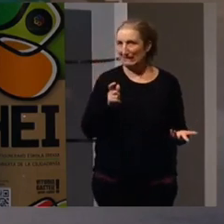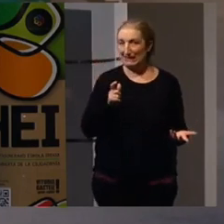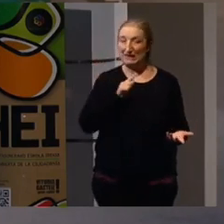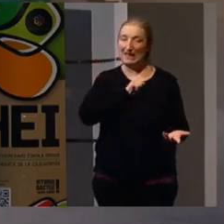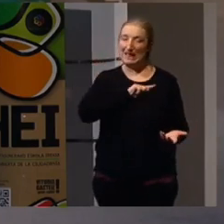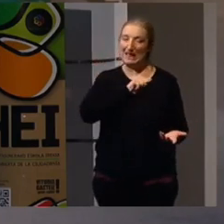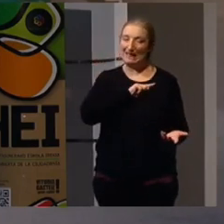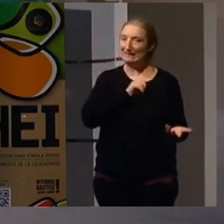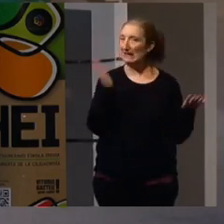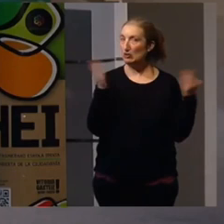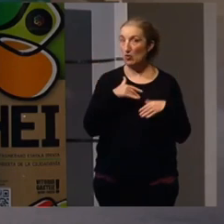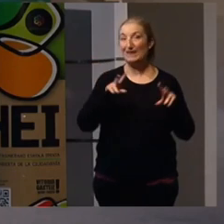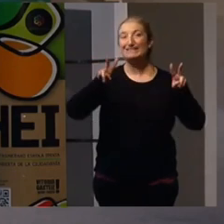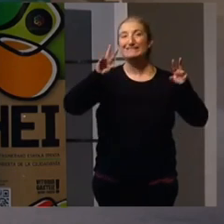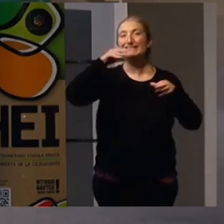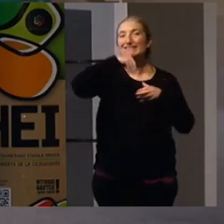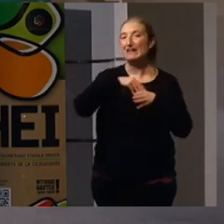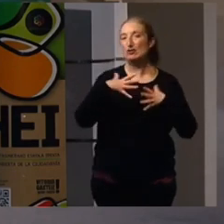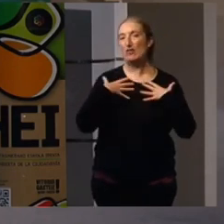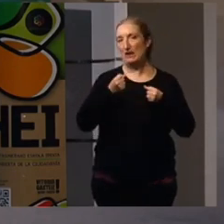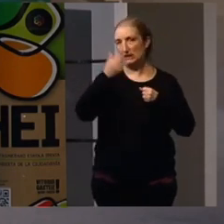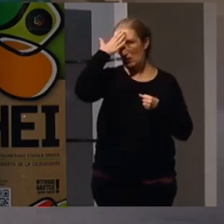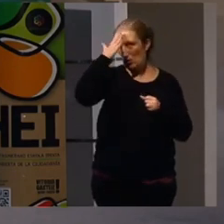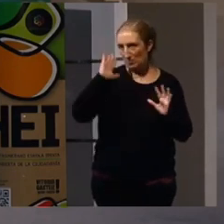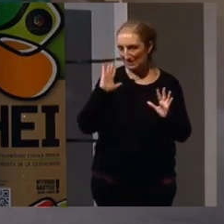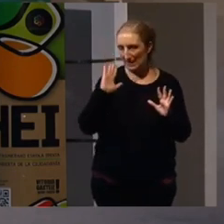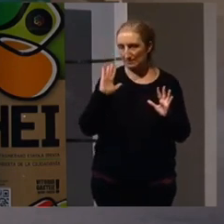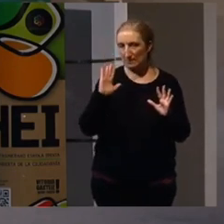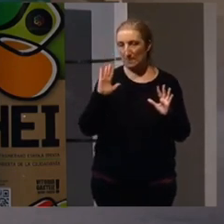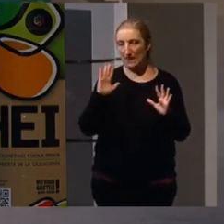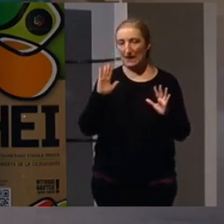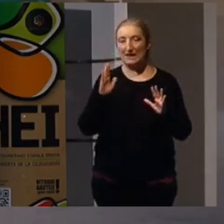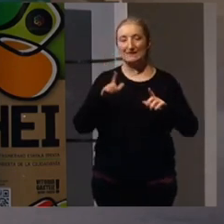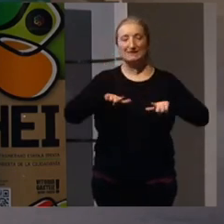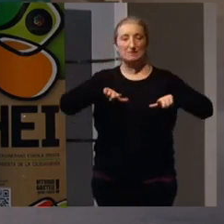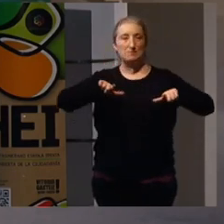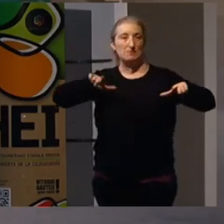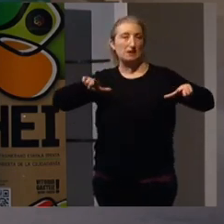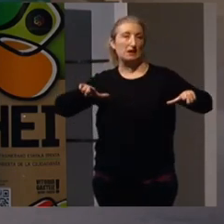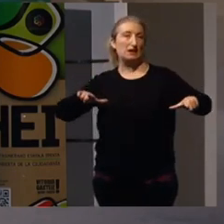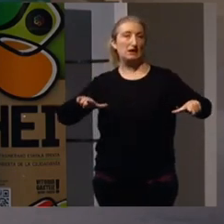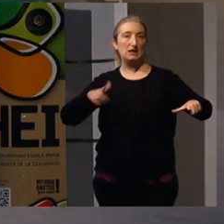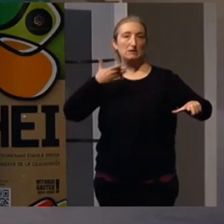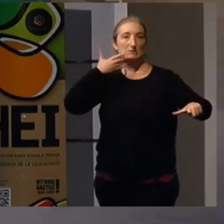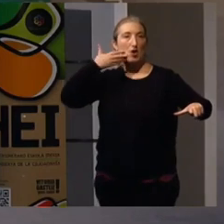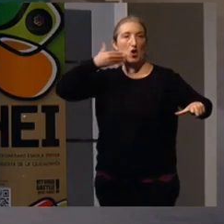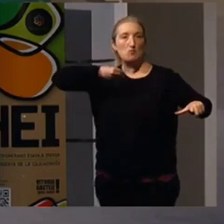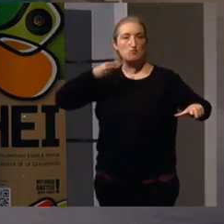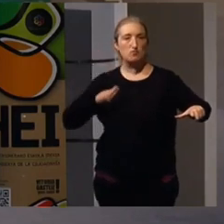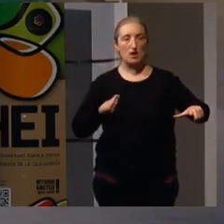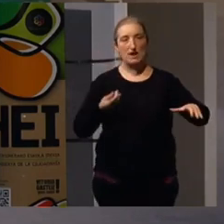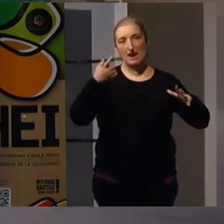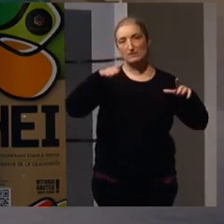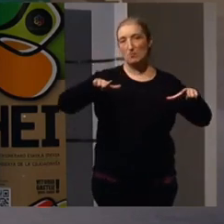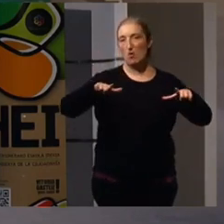poca ética desde la salud mental son estas grandes consultoras que son como súper prestigiosas y que entonces